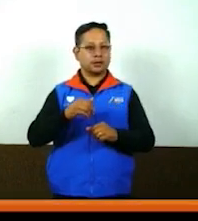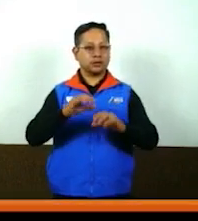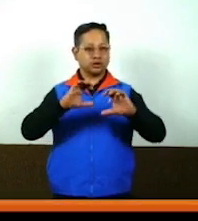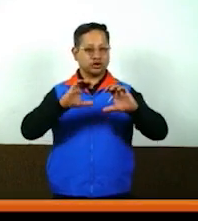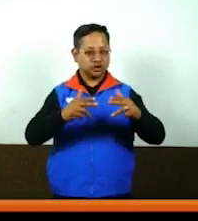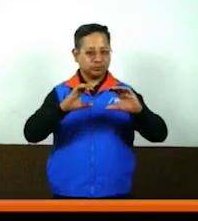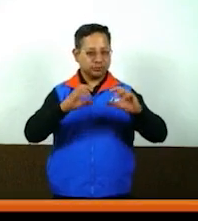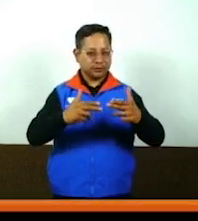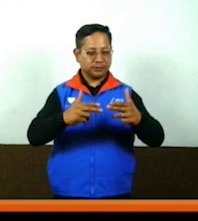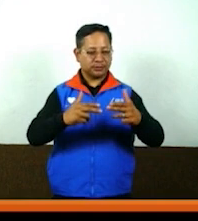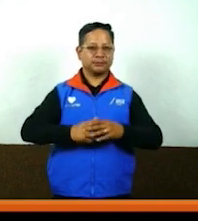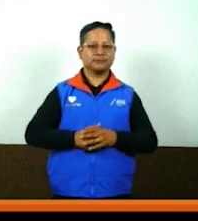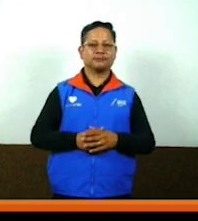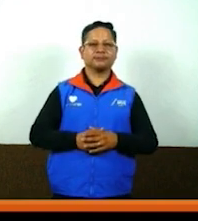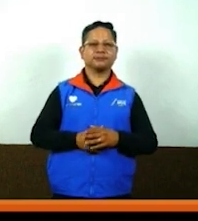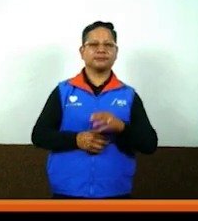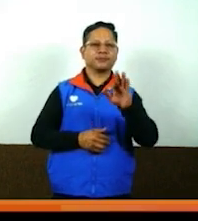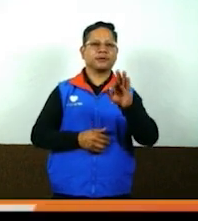Chiapas.